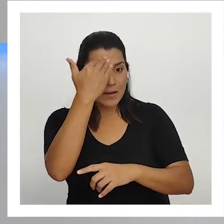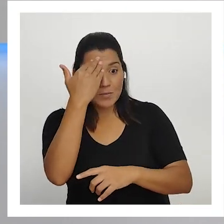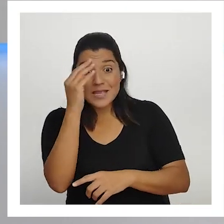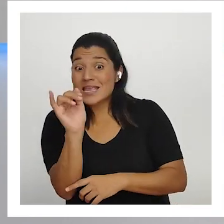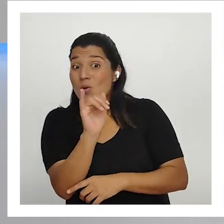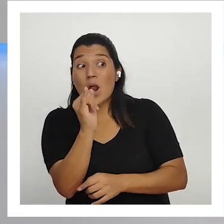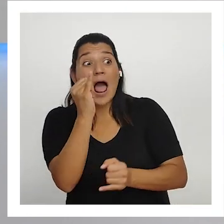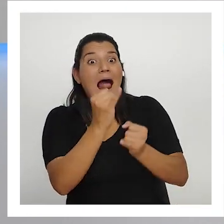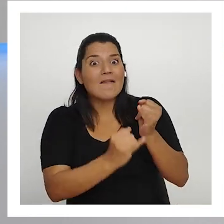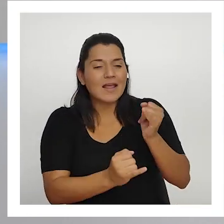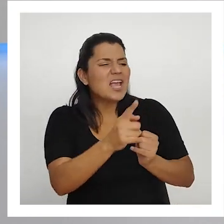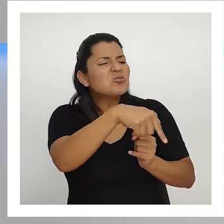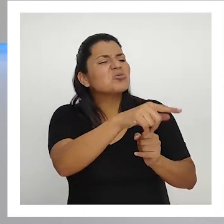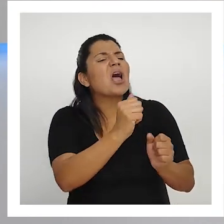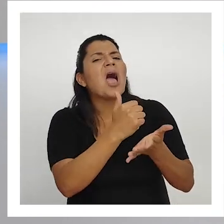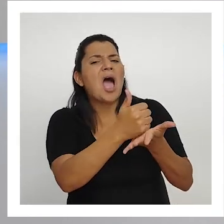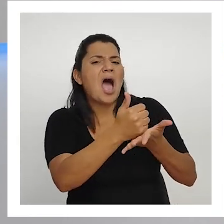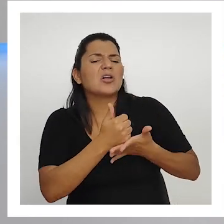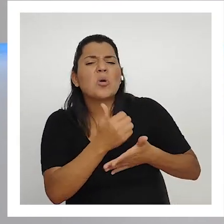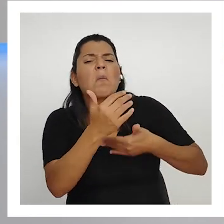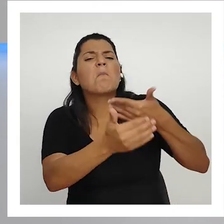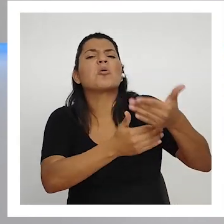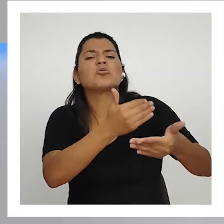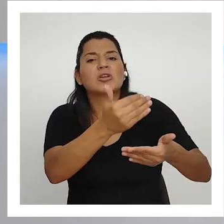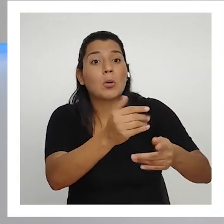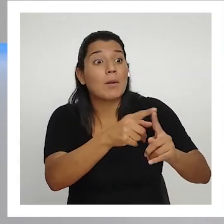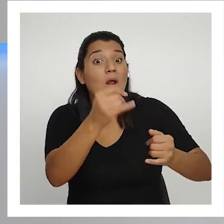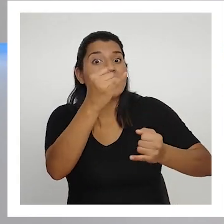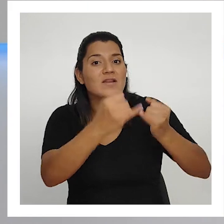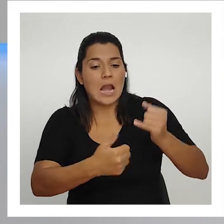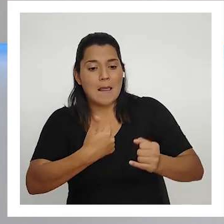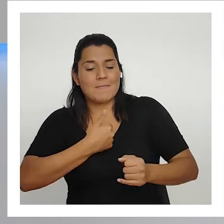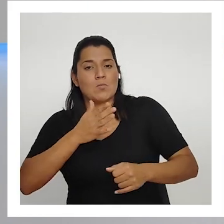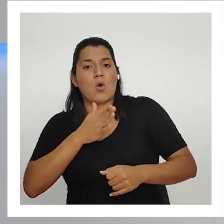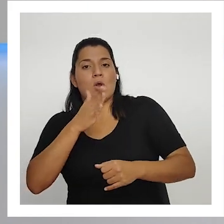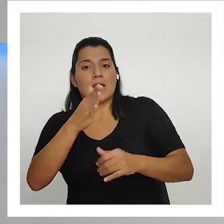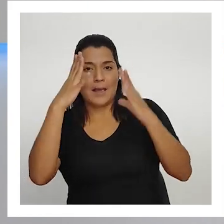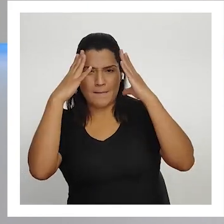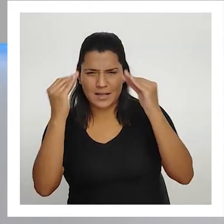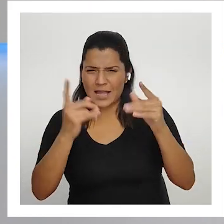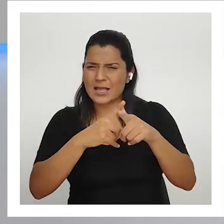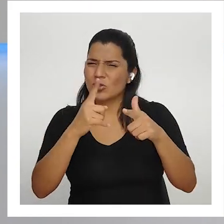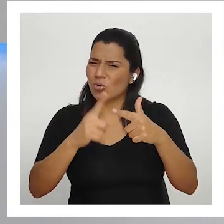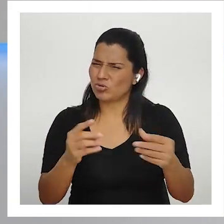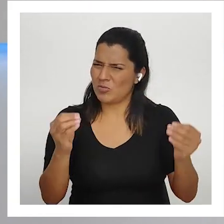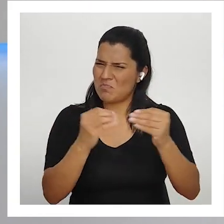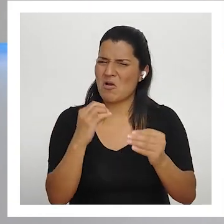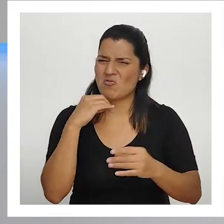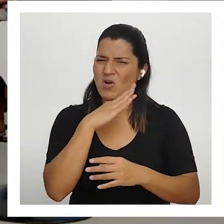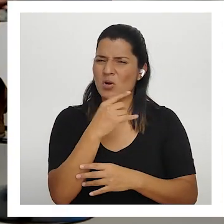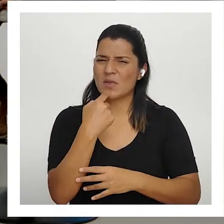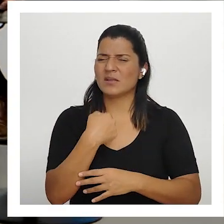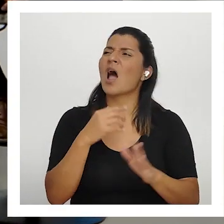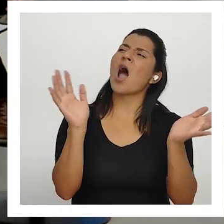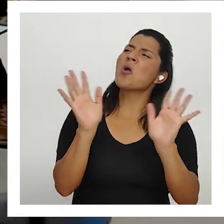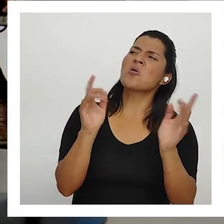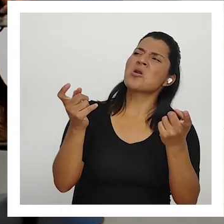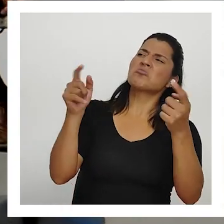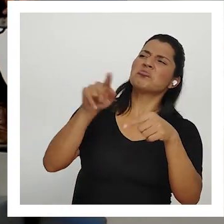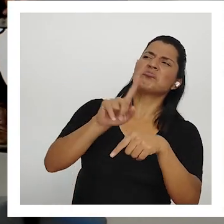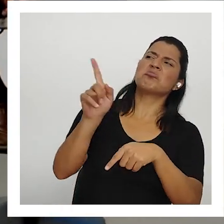una situación formal, lo lógico es que sea yo quien realice el trámite. Si bien hay empresas que ofrecen ese tipo de servicio también, de colaborar